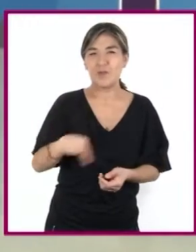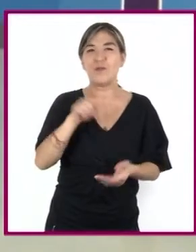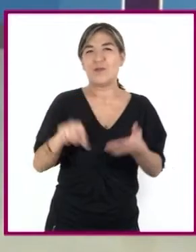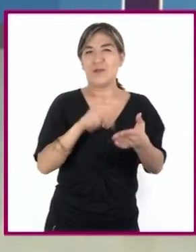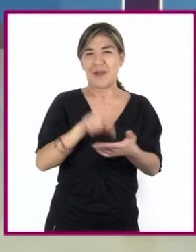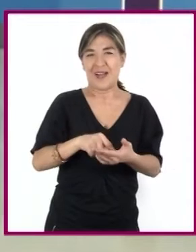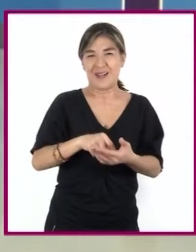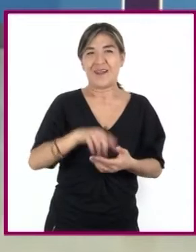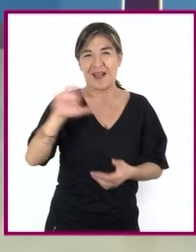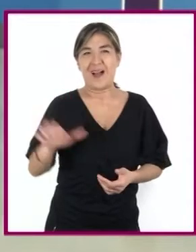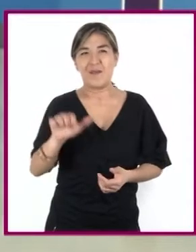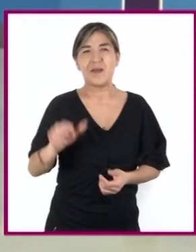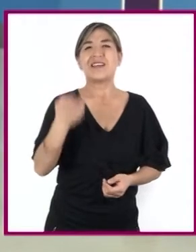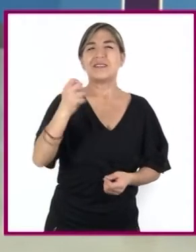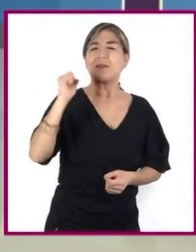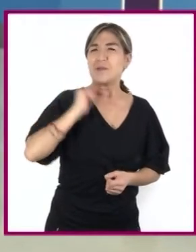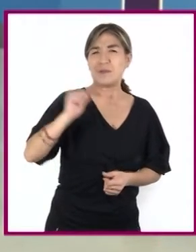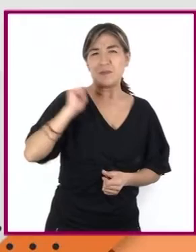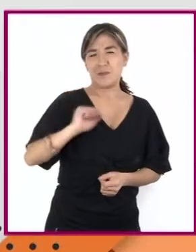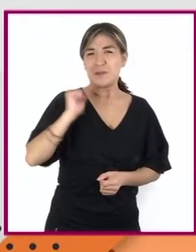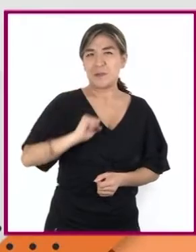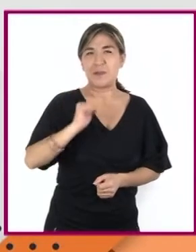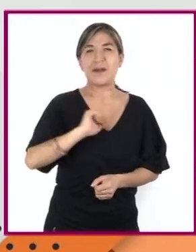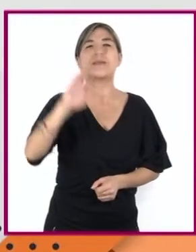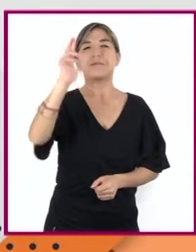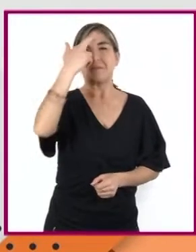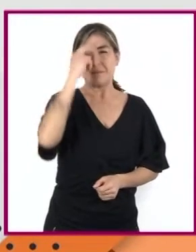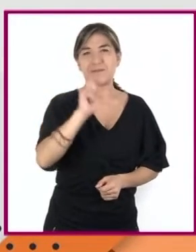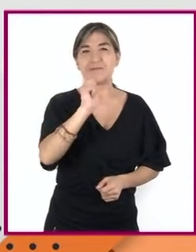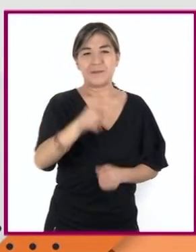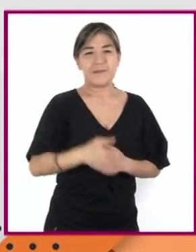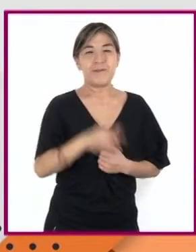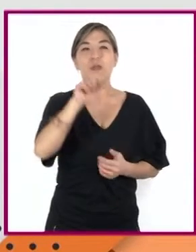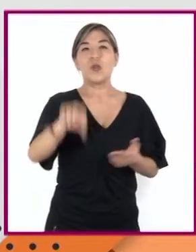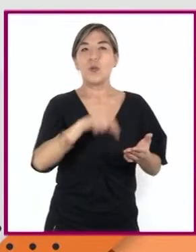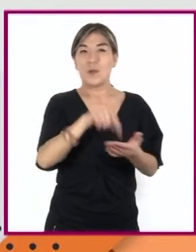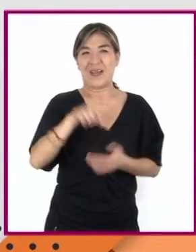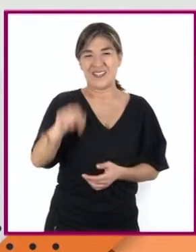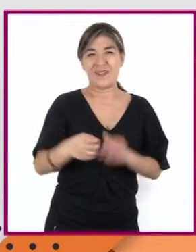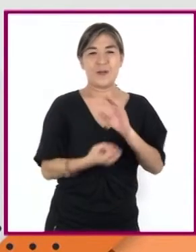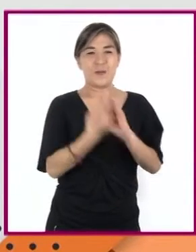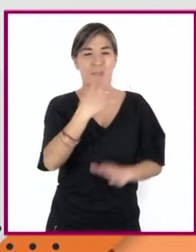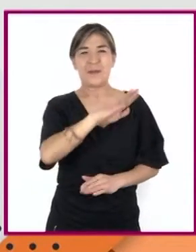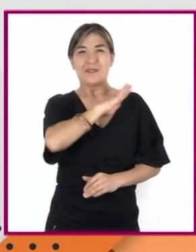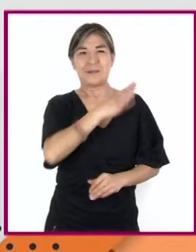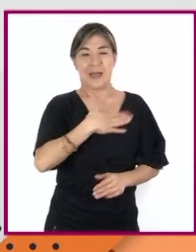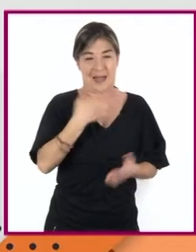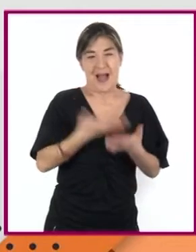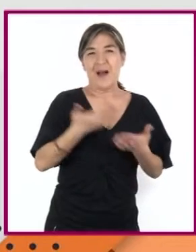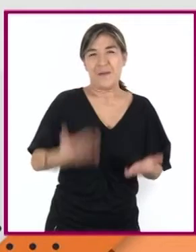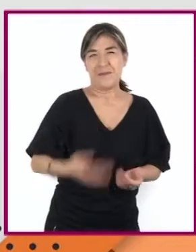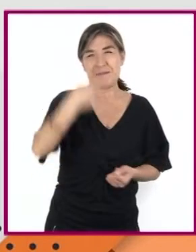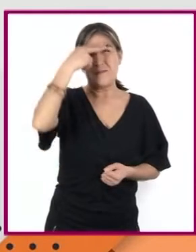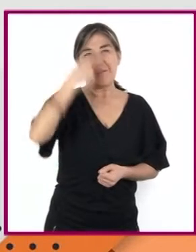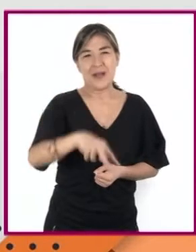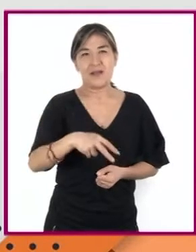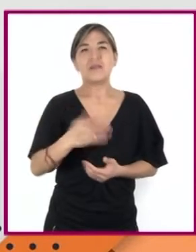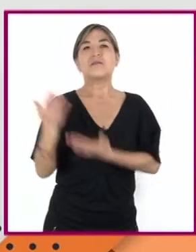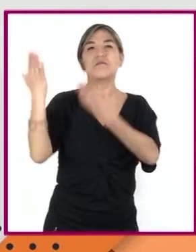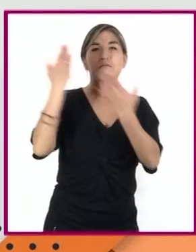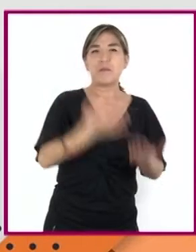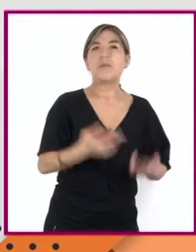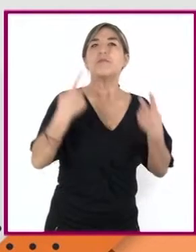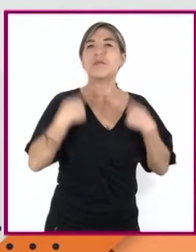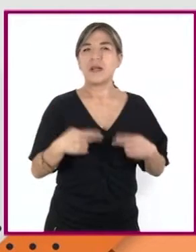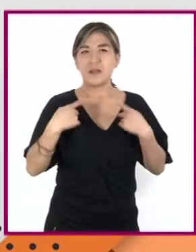antes, recordemos, por ejemplo, que al territorio de la Nueva España, en nuestro actual México, llegaron provenientes